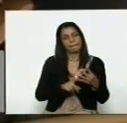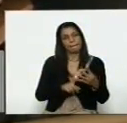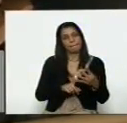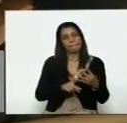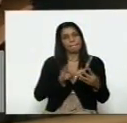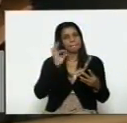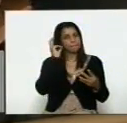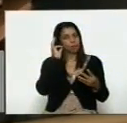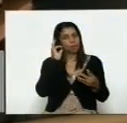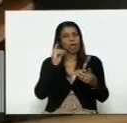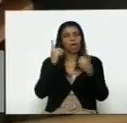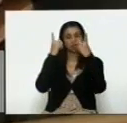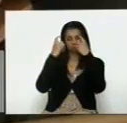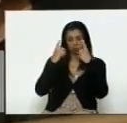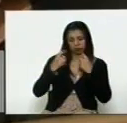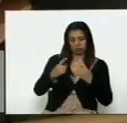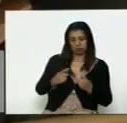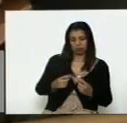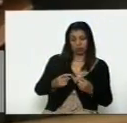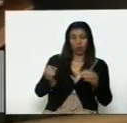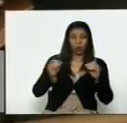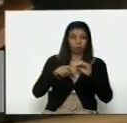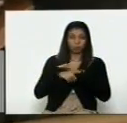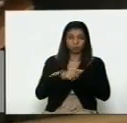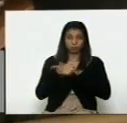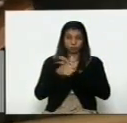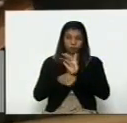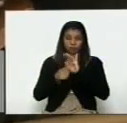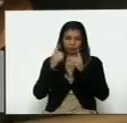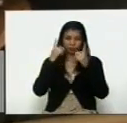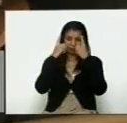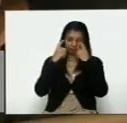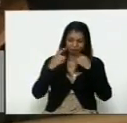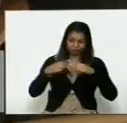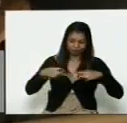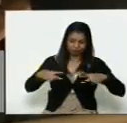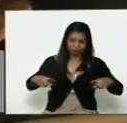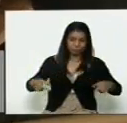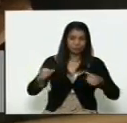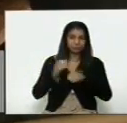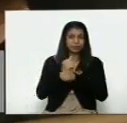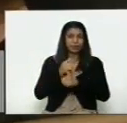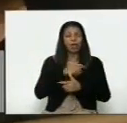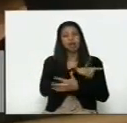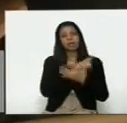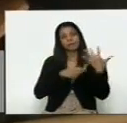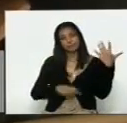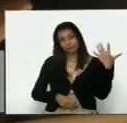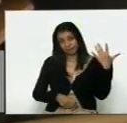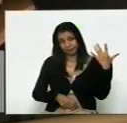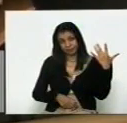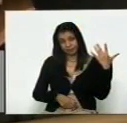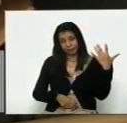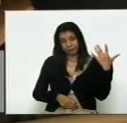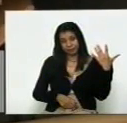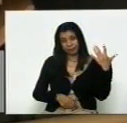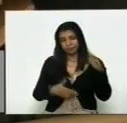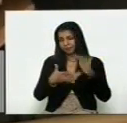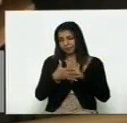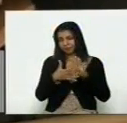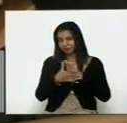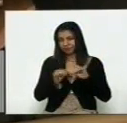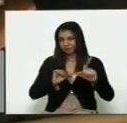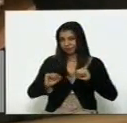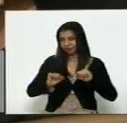a exámenes o intervenciones para fines de investigación. Número cinco, el movimiento y